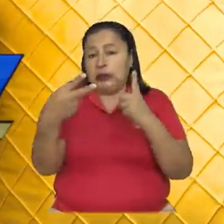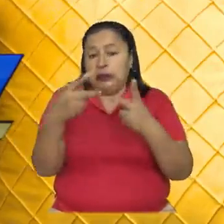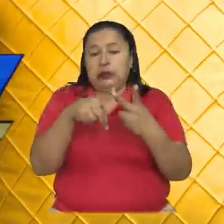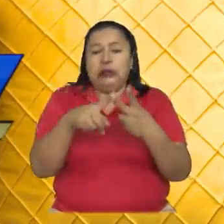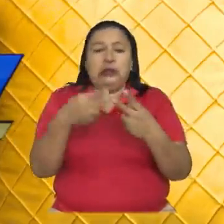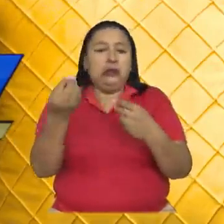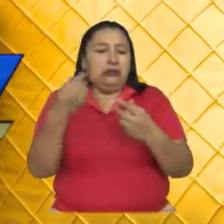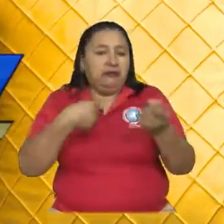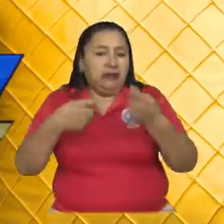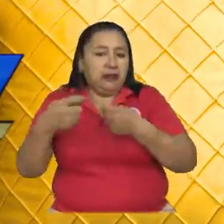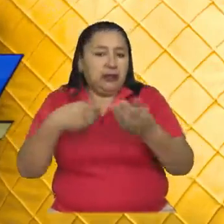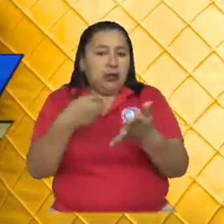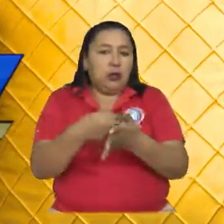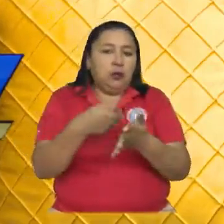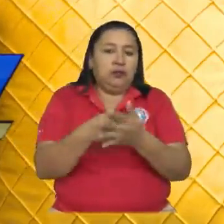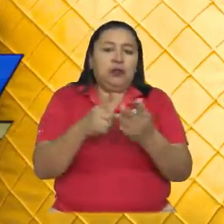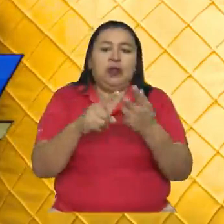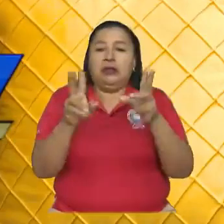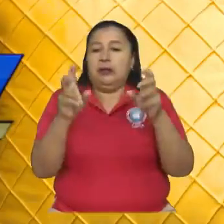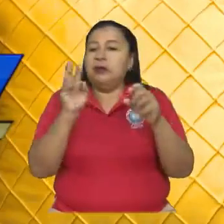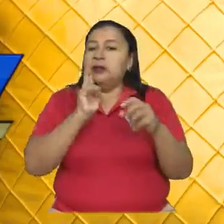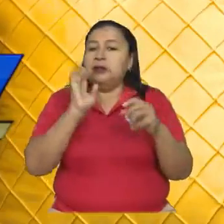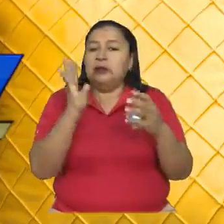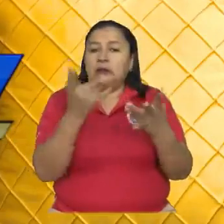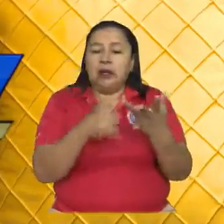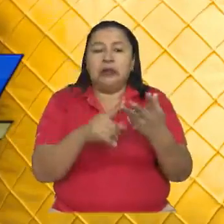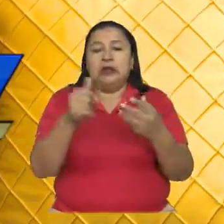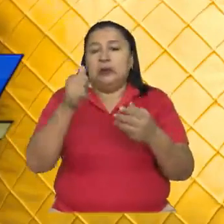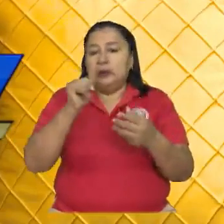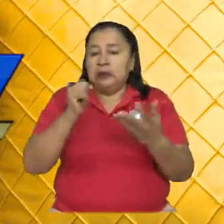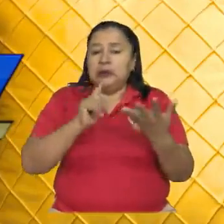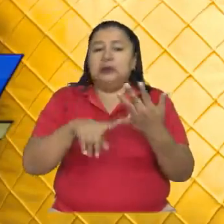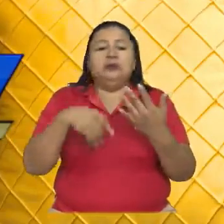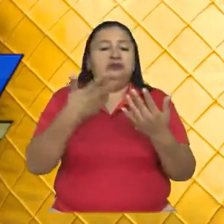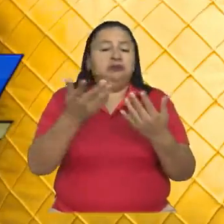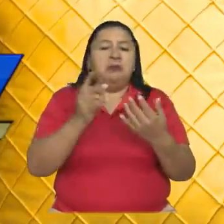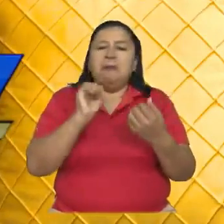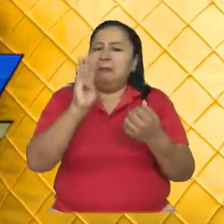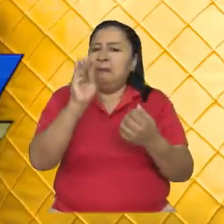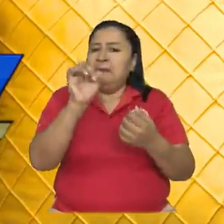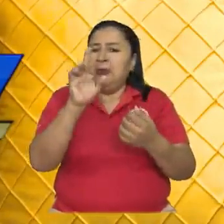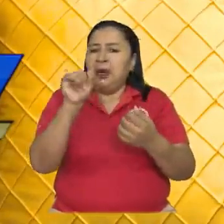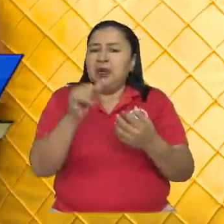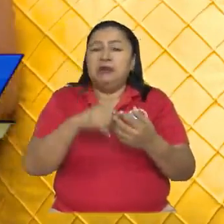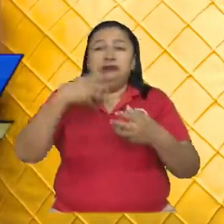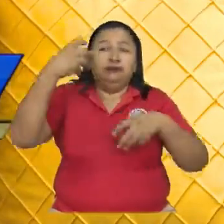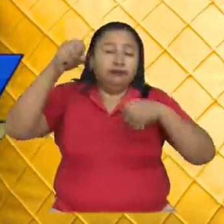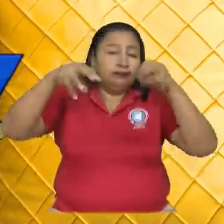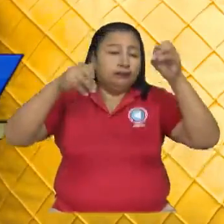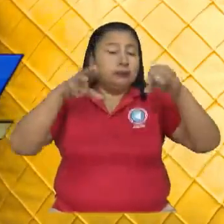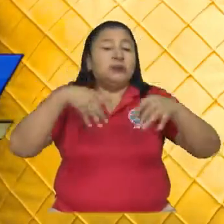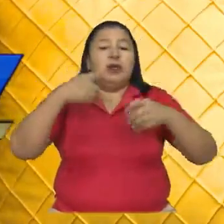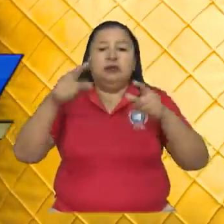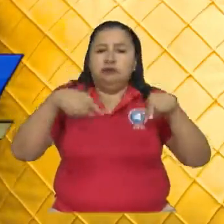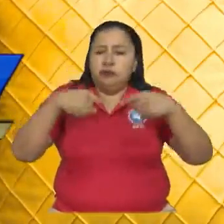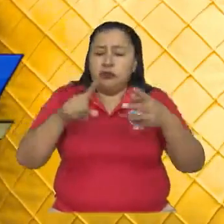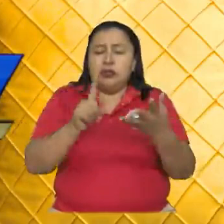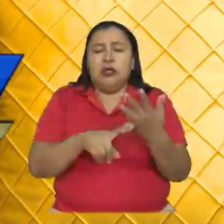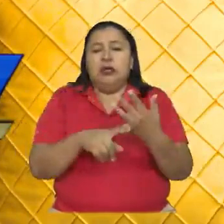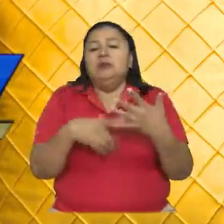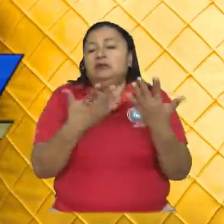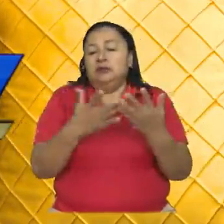ventas, el tema de los restaurantes, de los bares, de las discotecas, también no hay que dejarlos por fuera, ¿verdad?